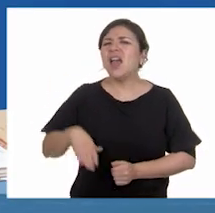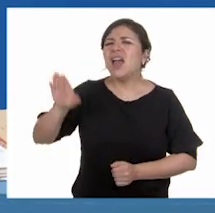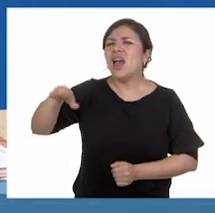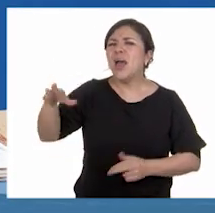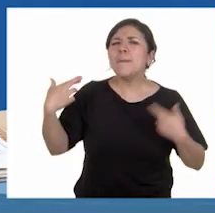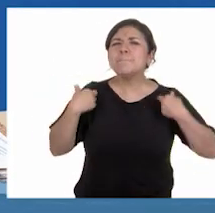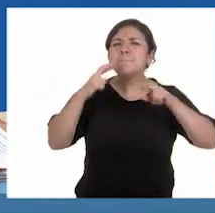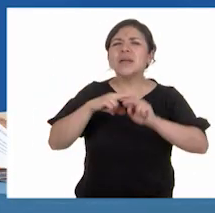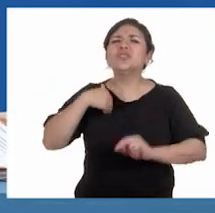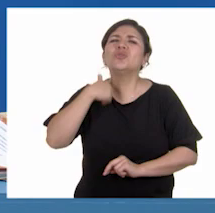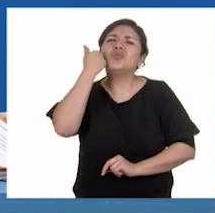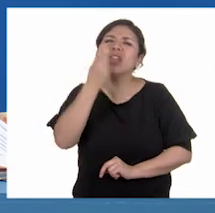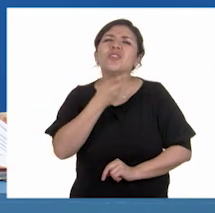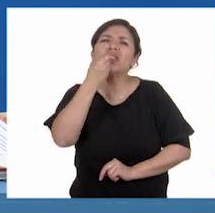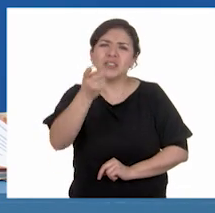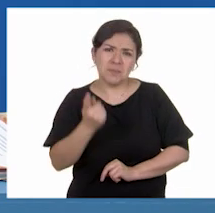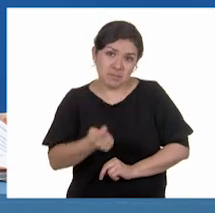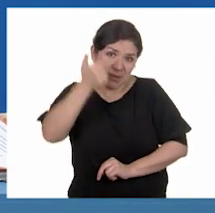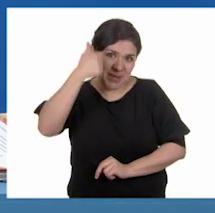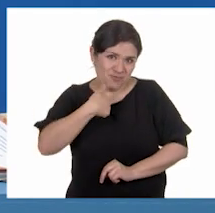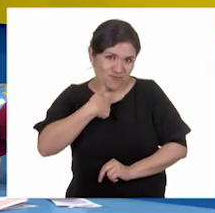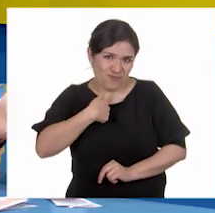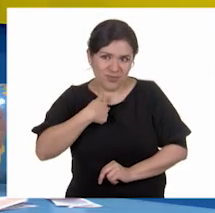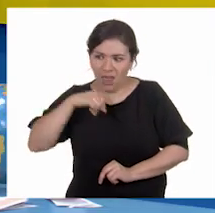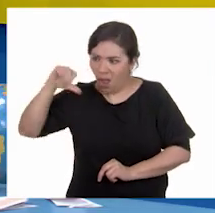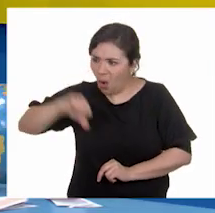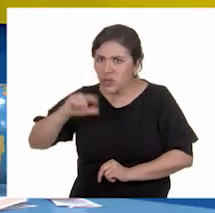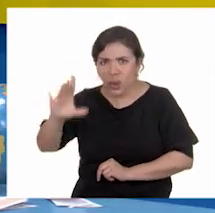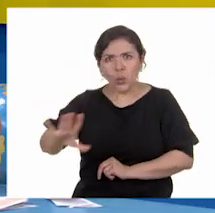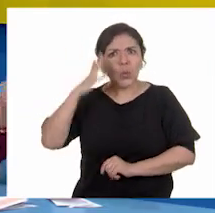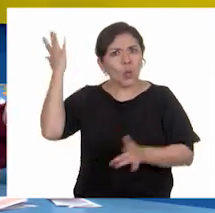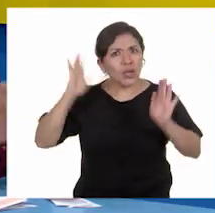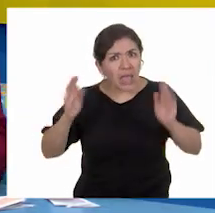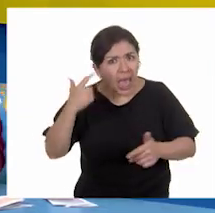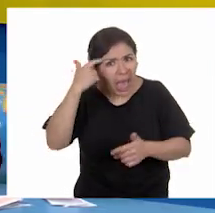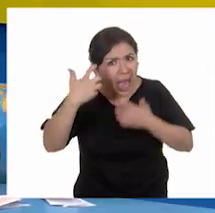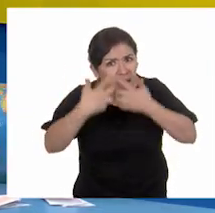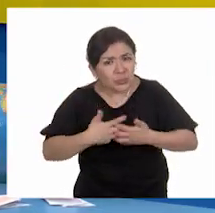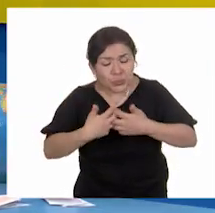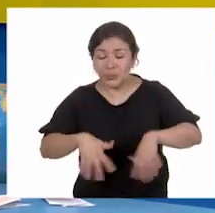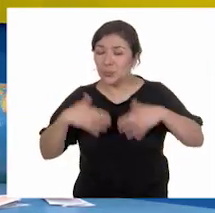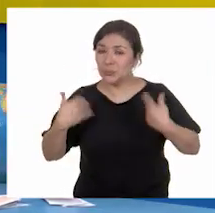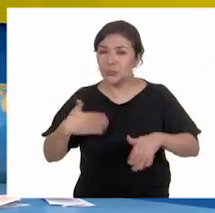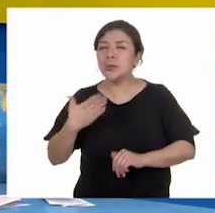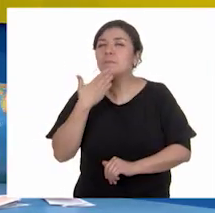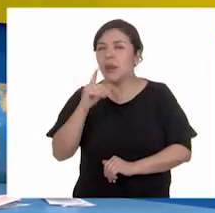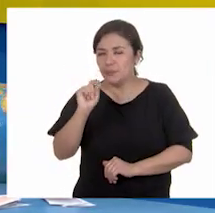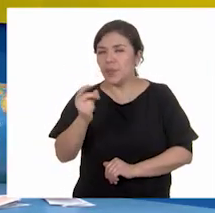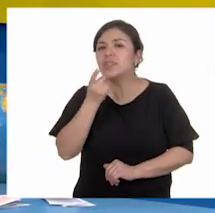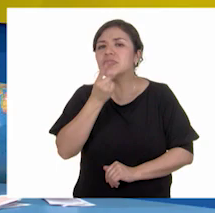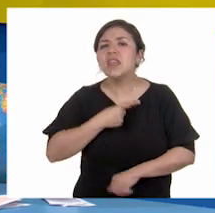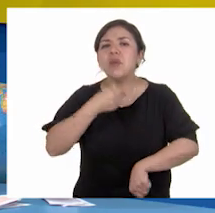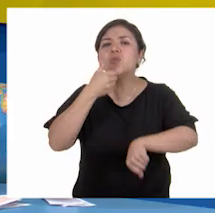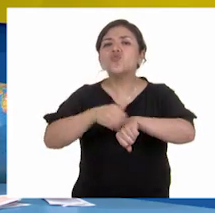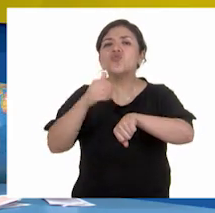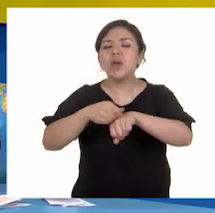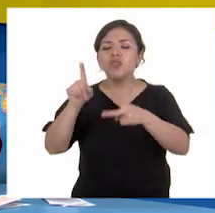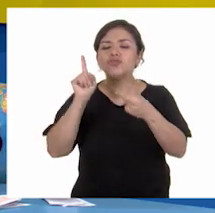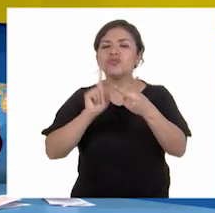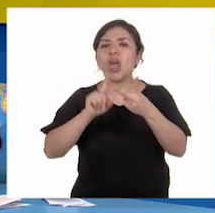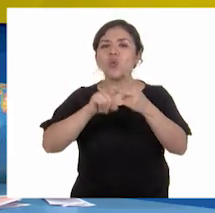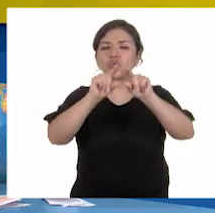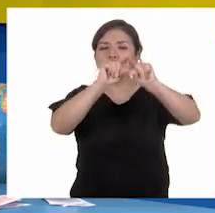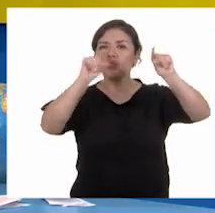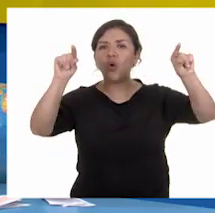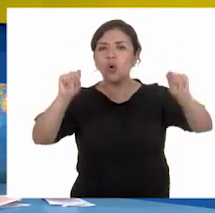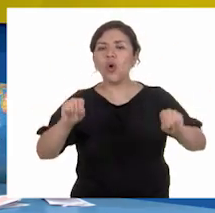maestra, yo quiero decir el primero. ¡Uy! Fuiste muy veloz, Raúl. Bien, danos los números del segundo